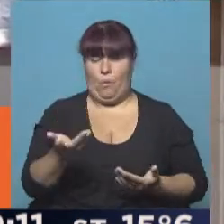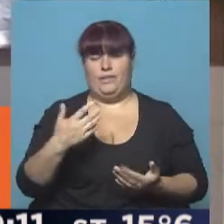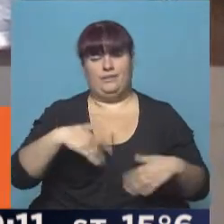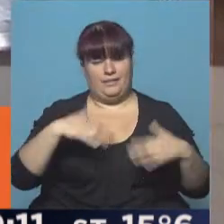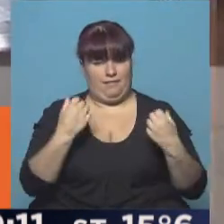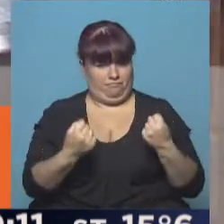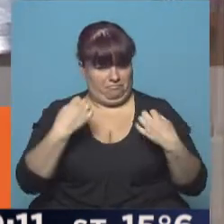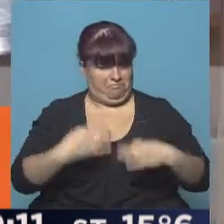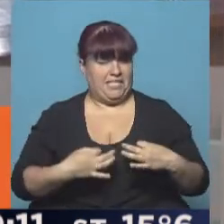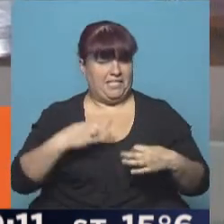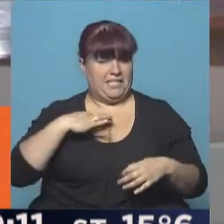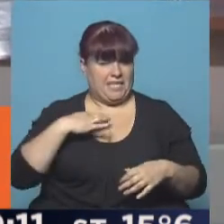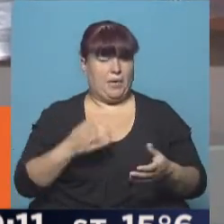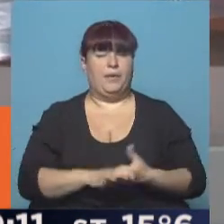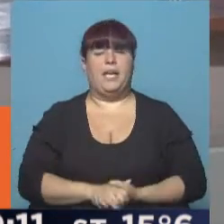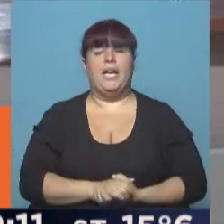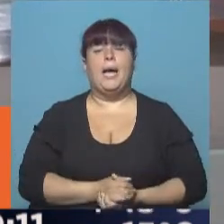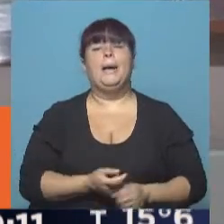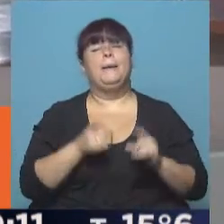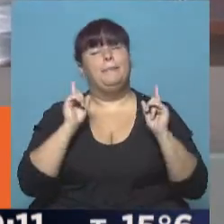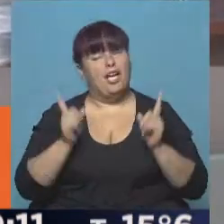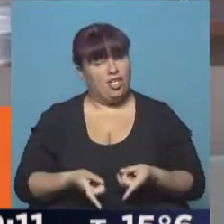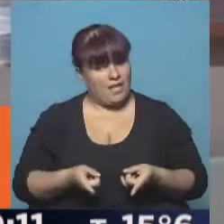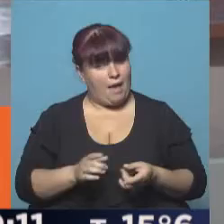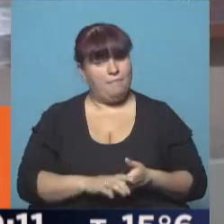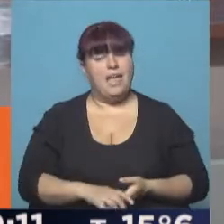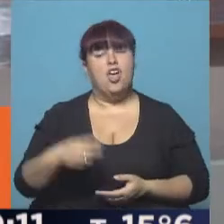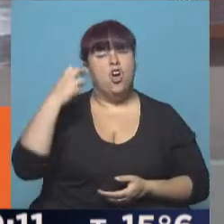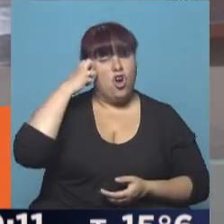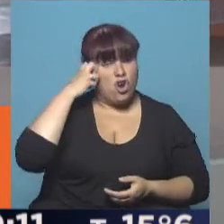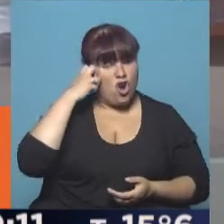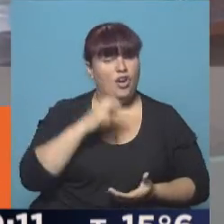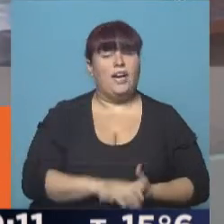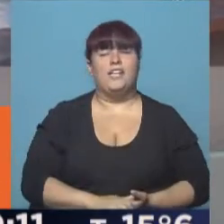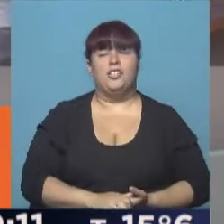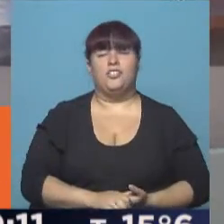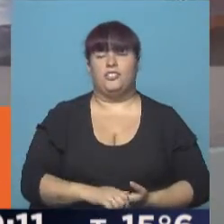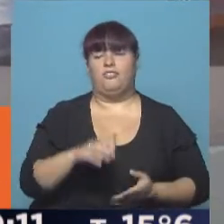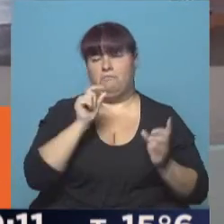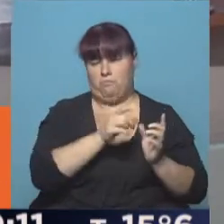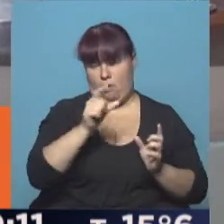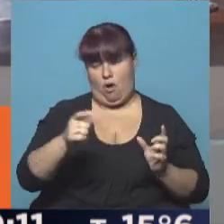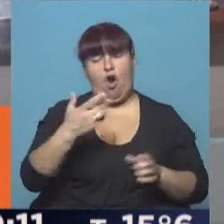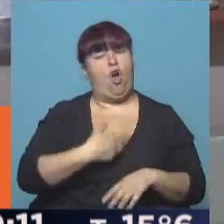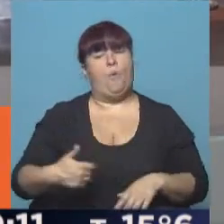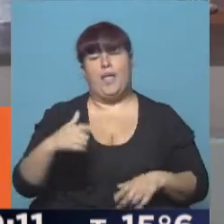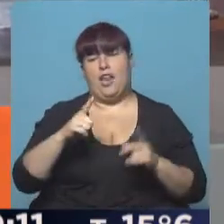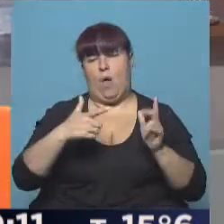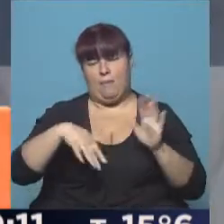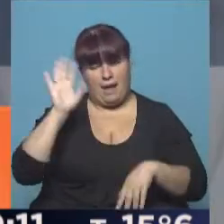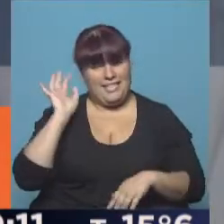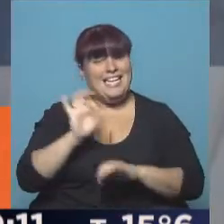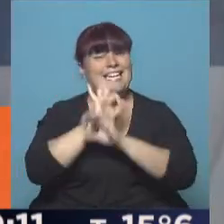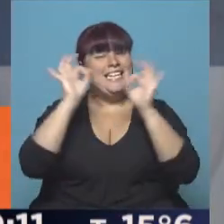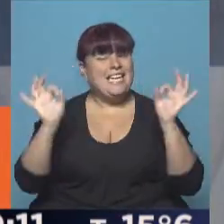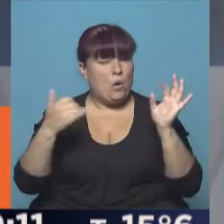gran madurez cívica, pero al mismo tiempo el Congreso lo tiene fragmentado, el oficialismo no tiene mayoría ahí y nadie